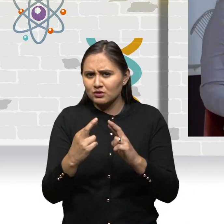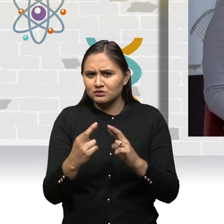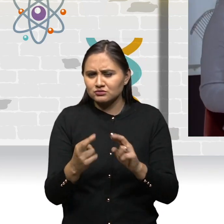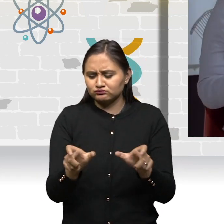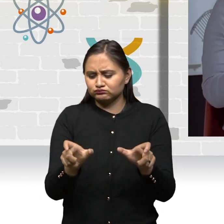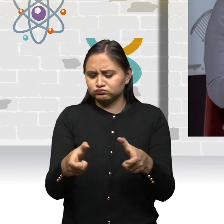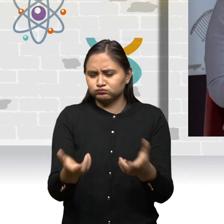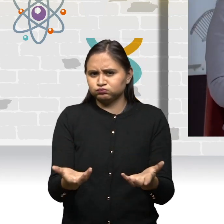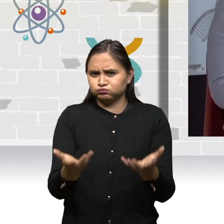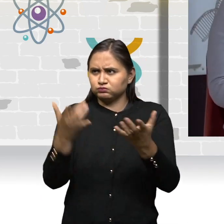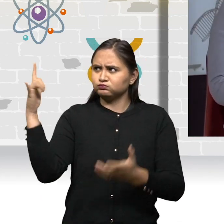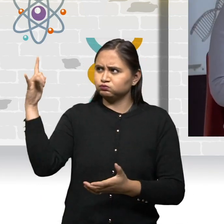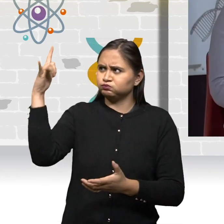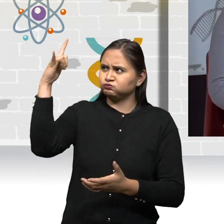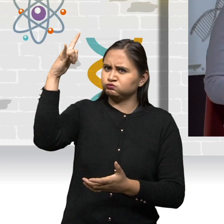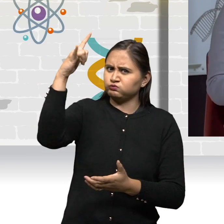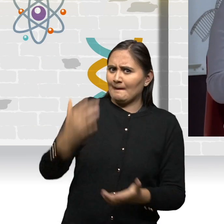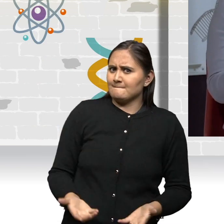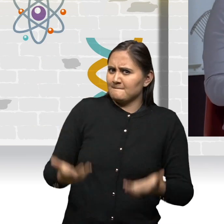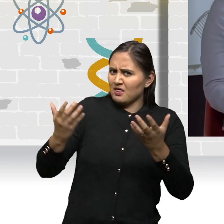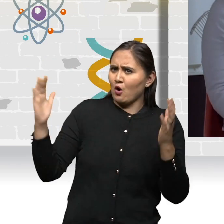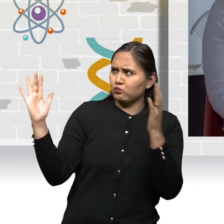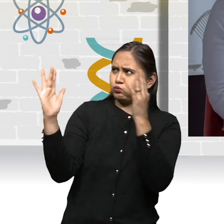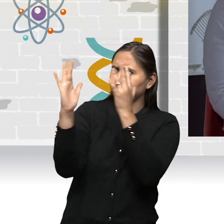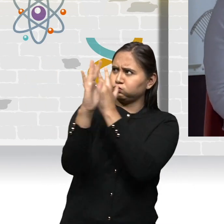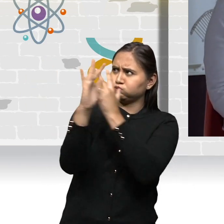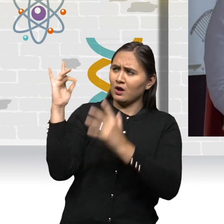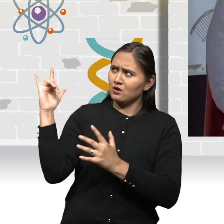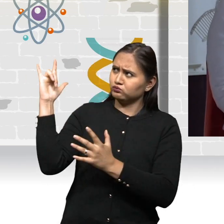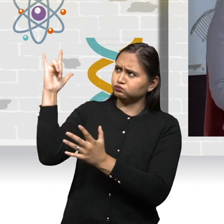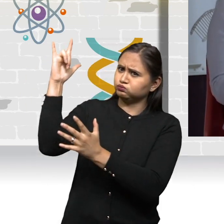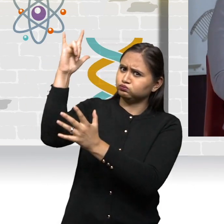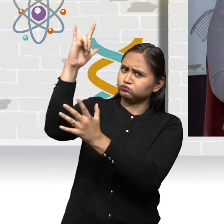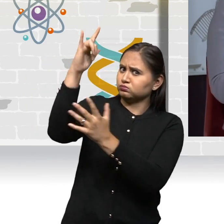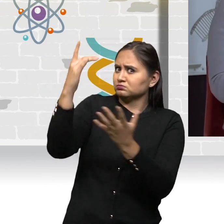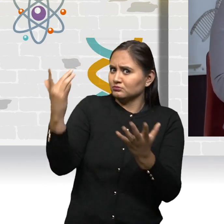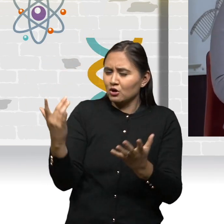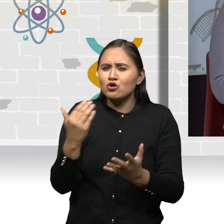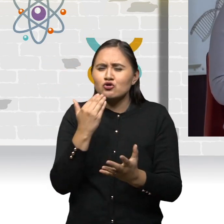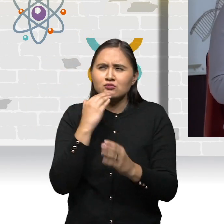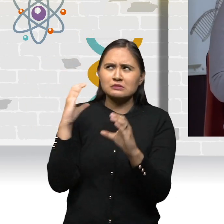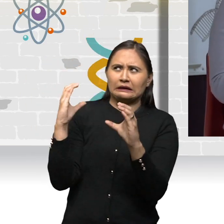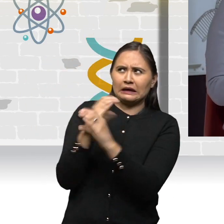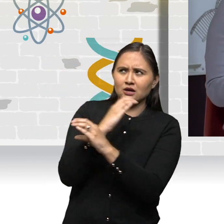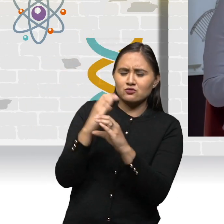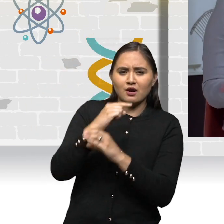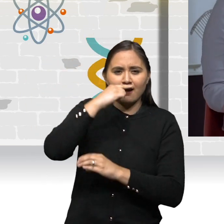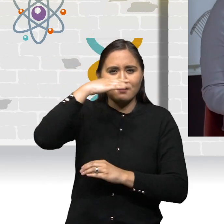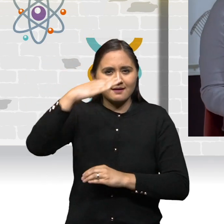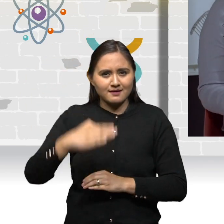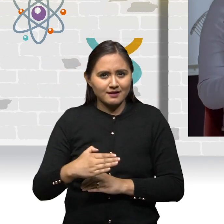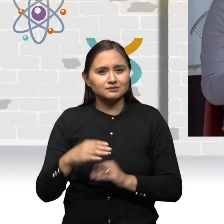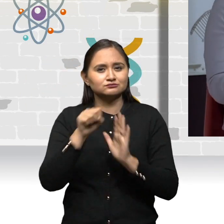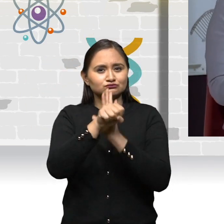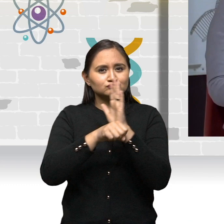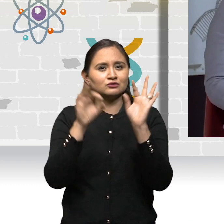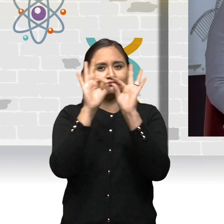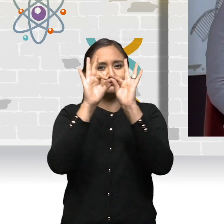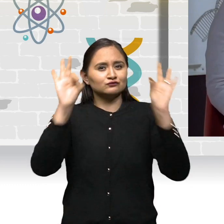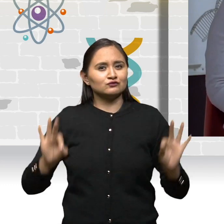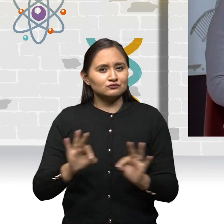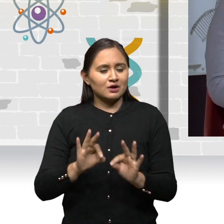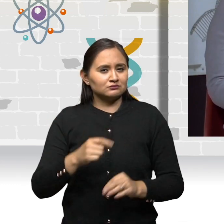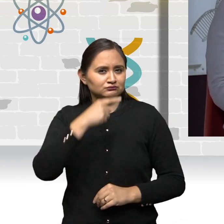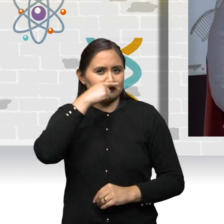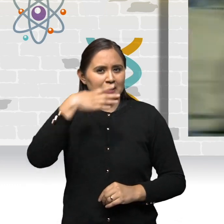de la influencia de la densidad del aire en el vuelo de los aviones. Pero, ¿cómo podemos calcular la densidad de un gas utilizando